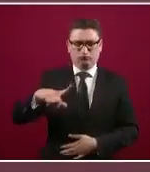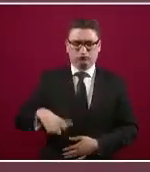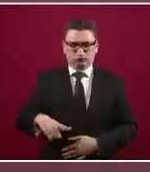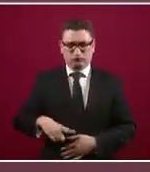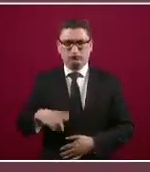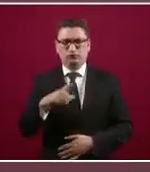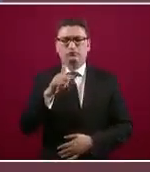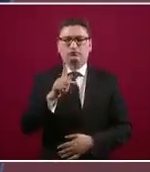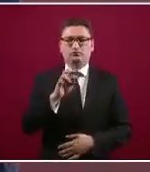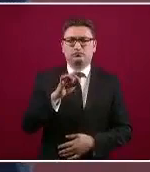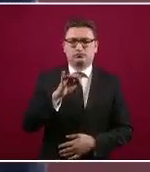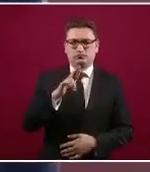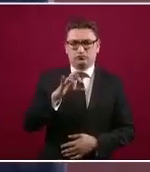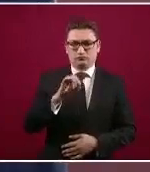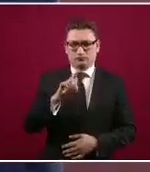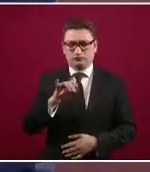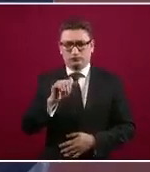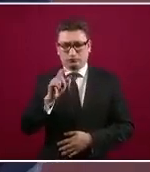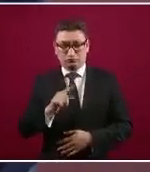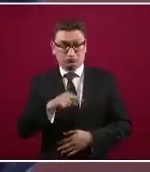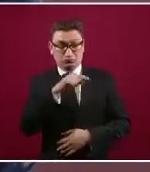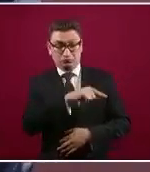se habían